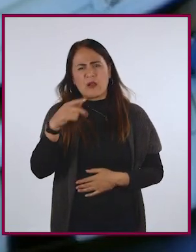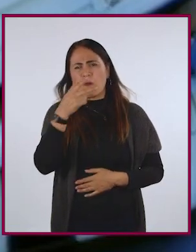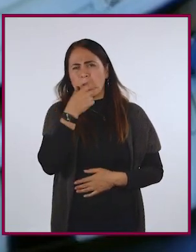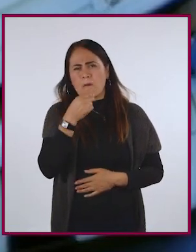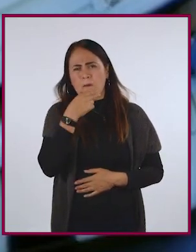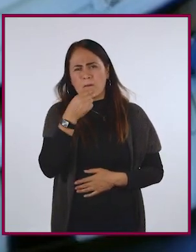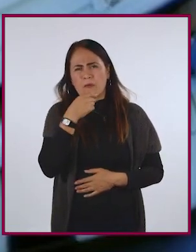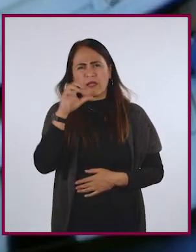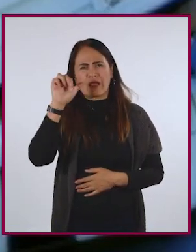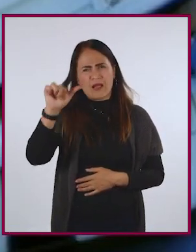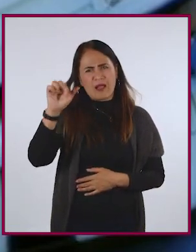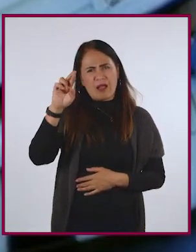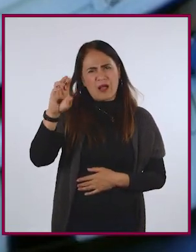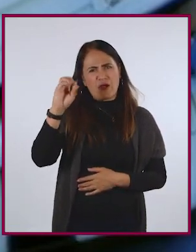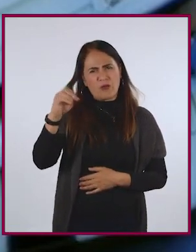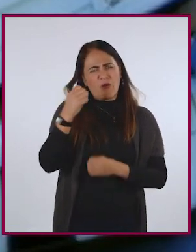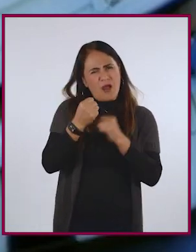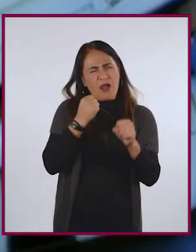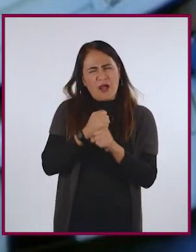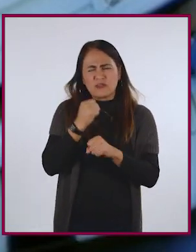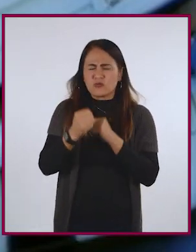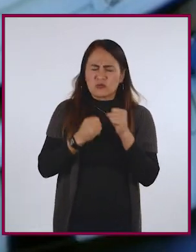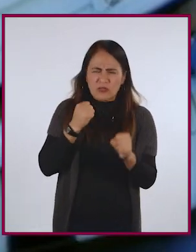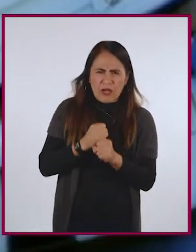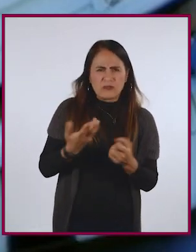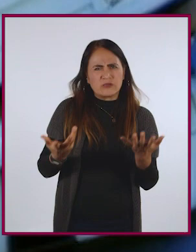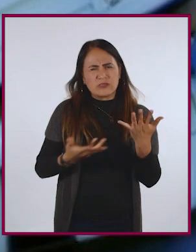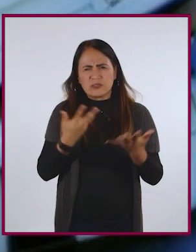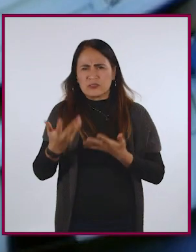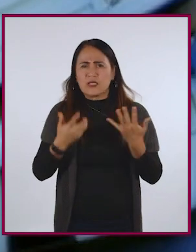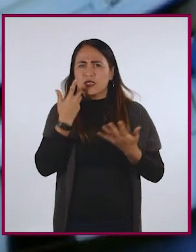del doctor Haro, que tuvo a lo largo de muchos años,